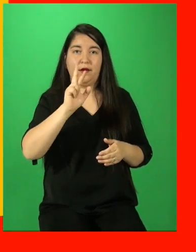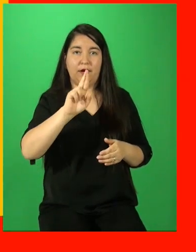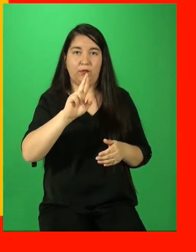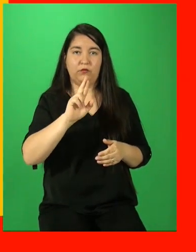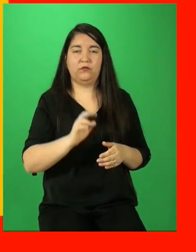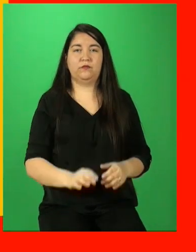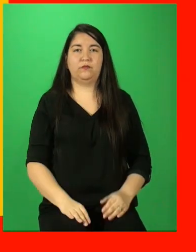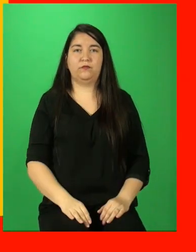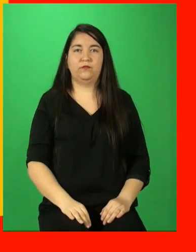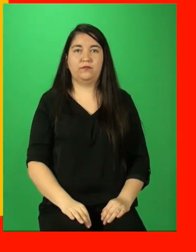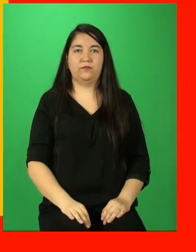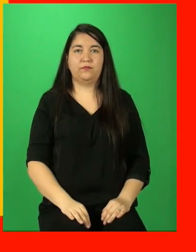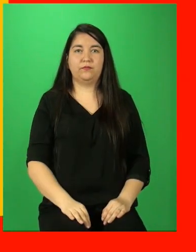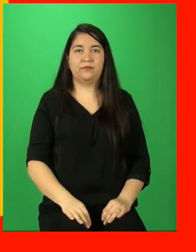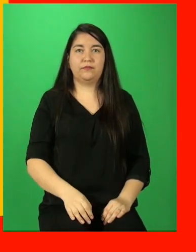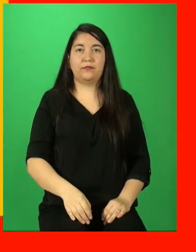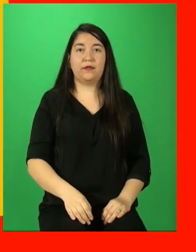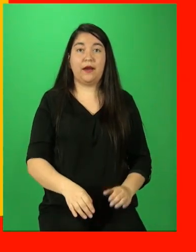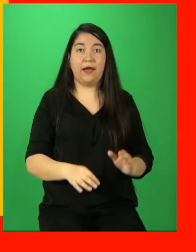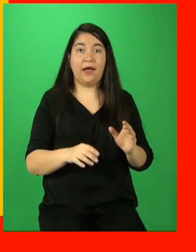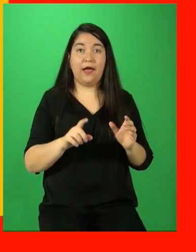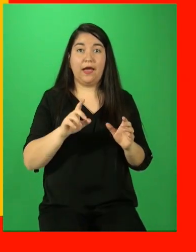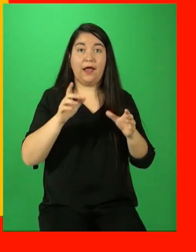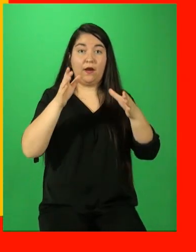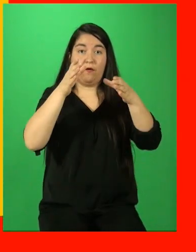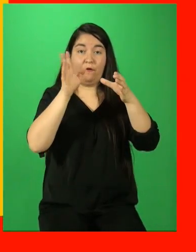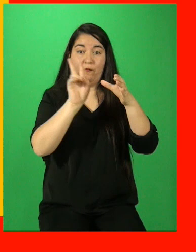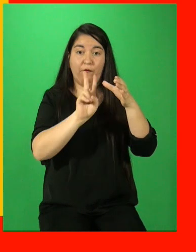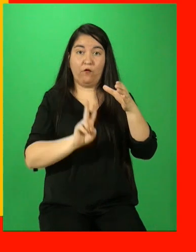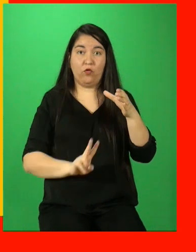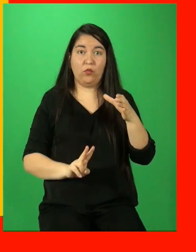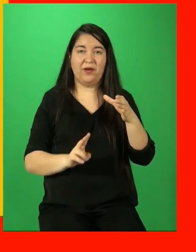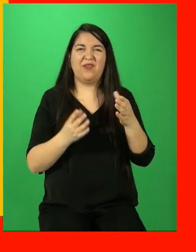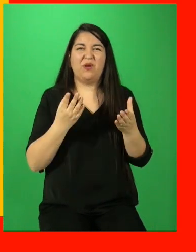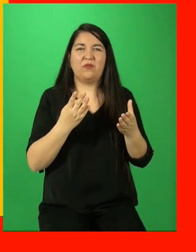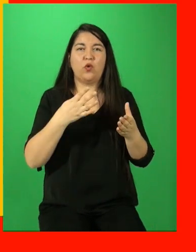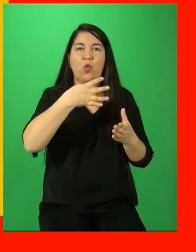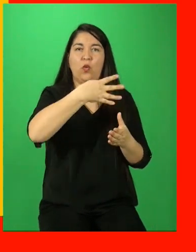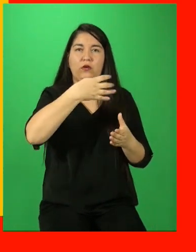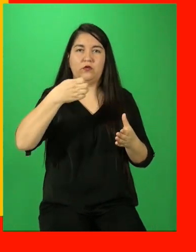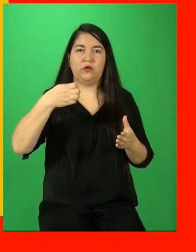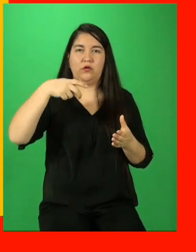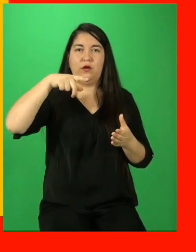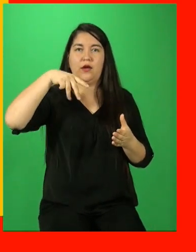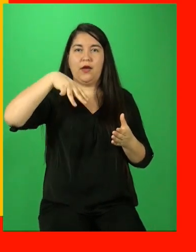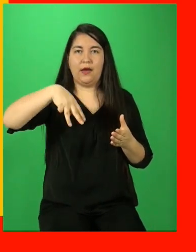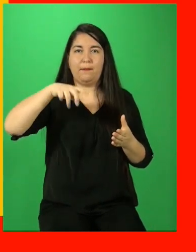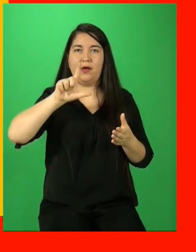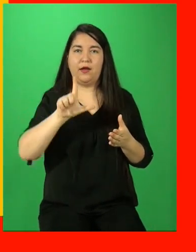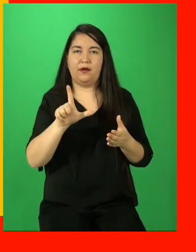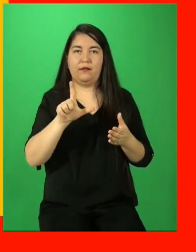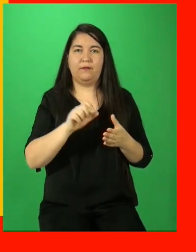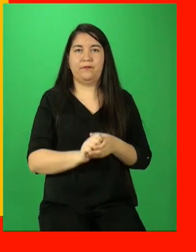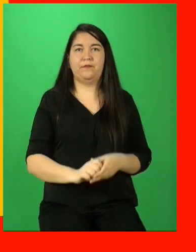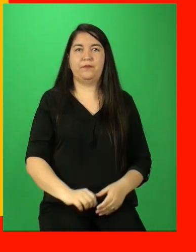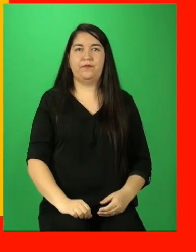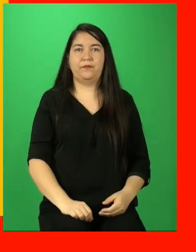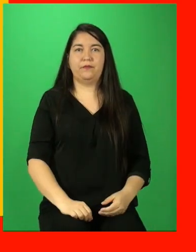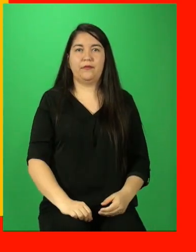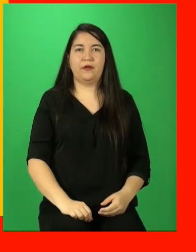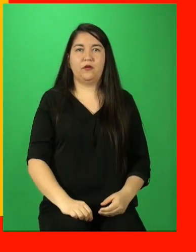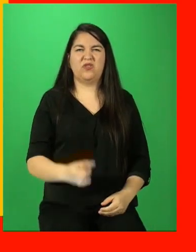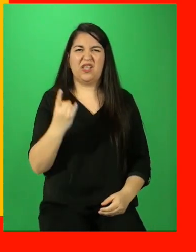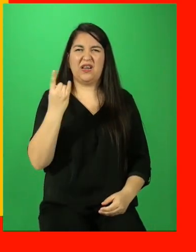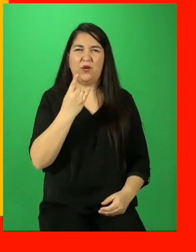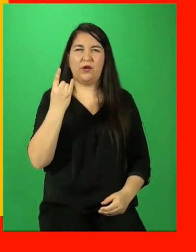40 gramos. El volumen son 400 ml. La problemática acá está en la